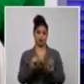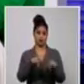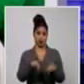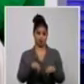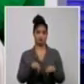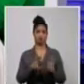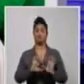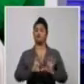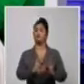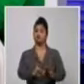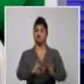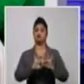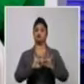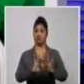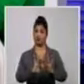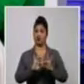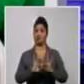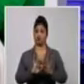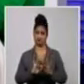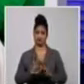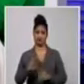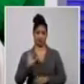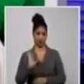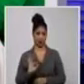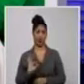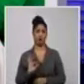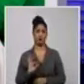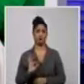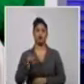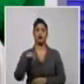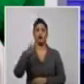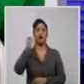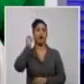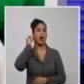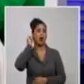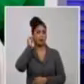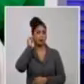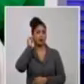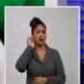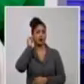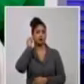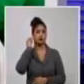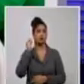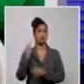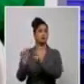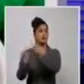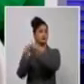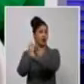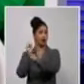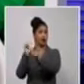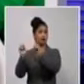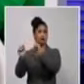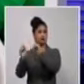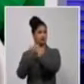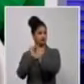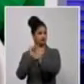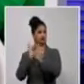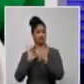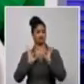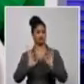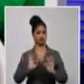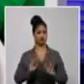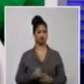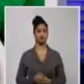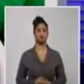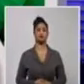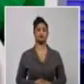intensiva, pues presentó una marcada inestabilidad hemodinámica prácticamente desde